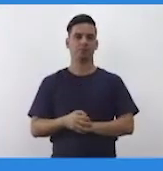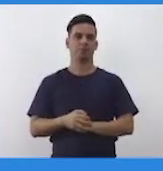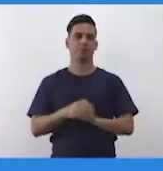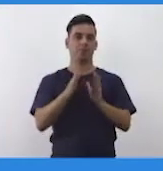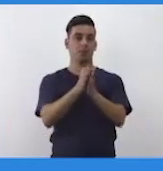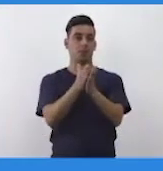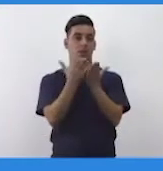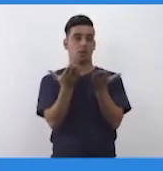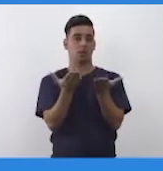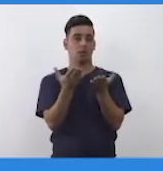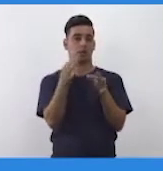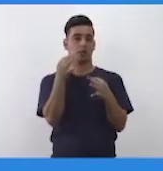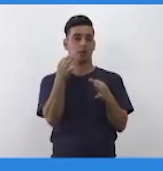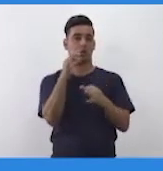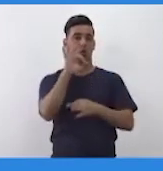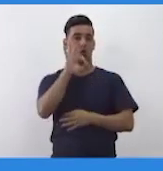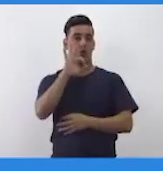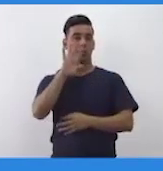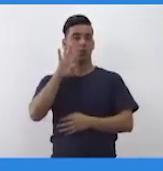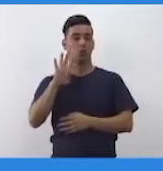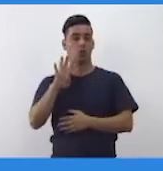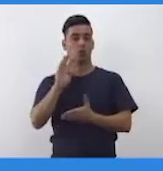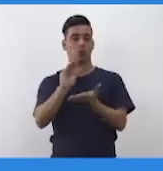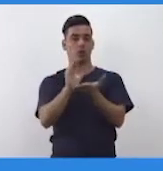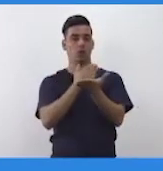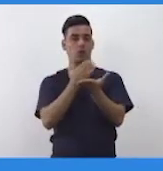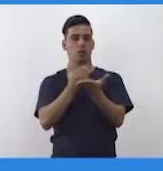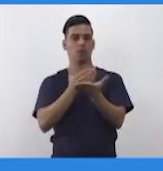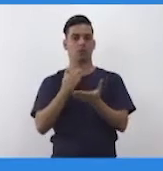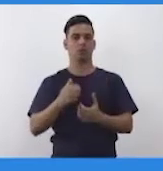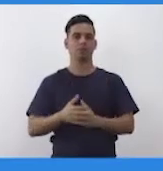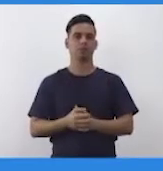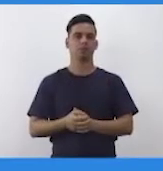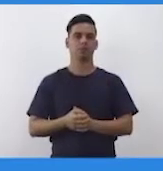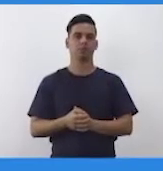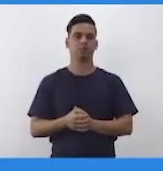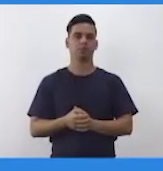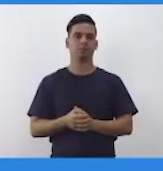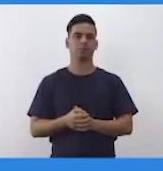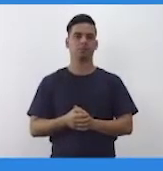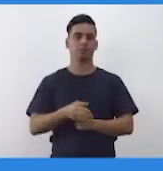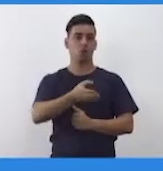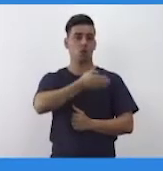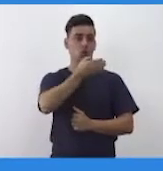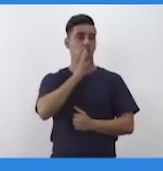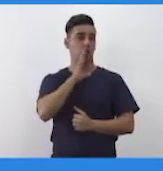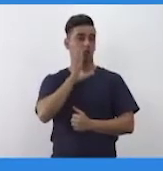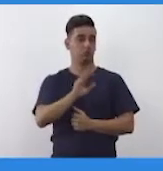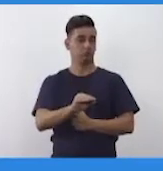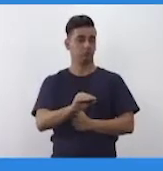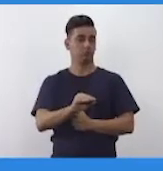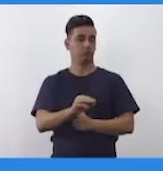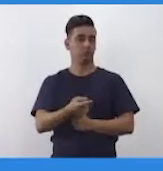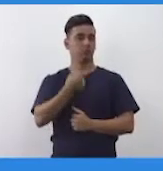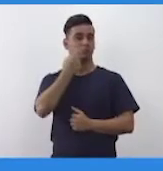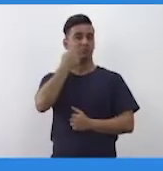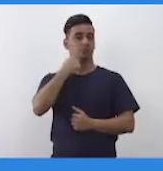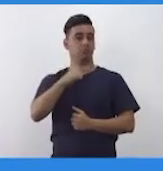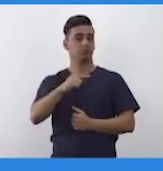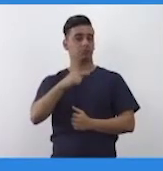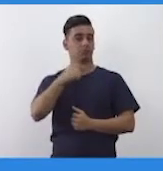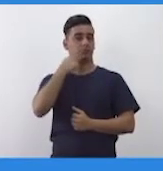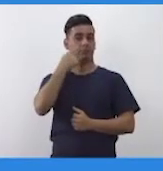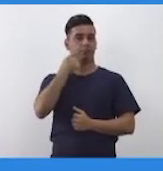la página 84 de nuestro libro de texto. Dice, respiración aerobia,